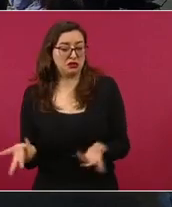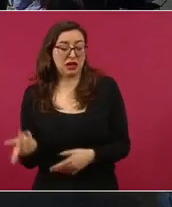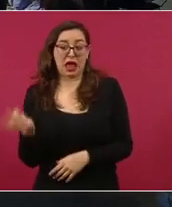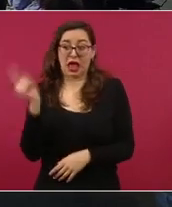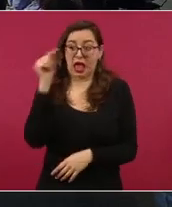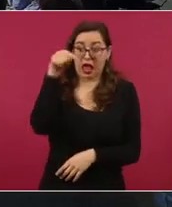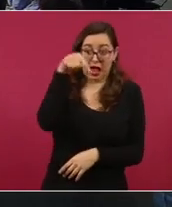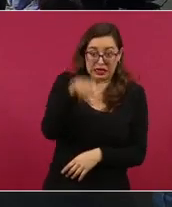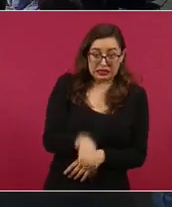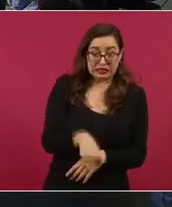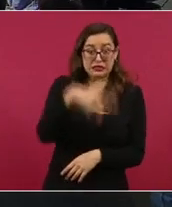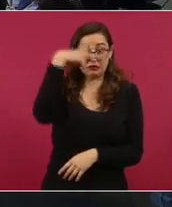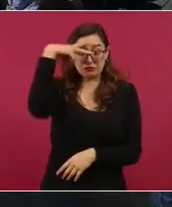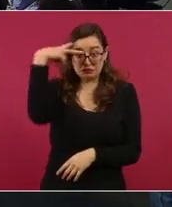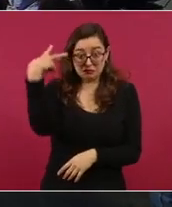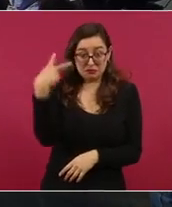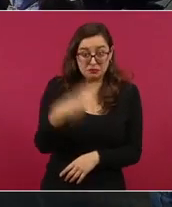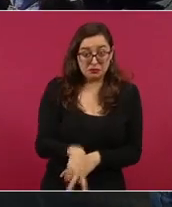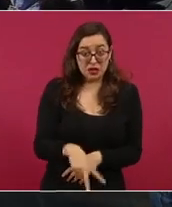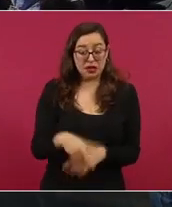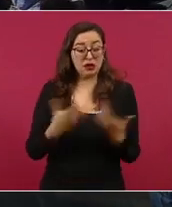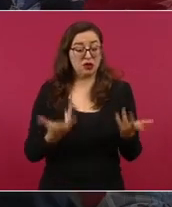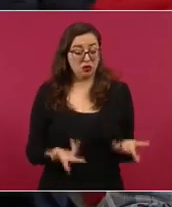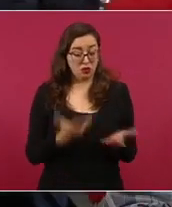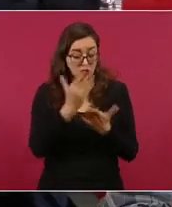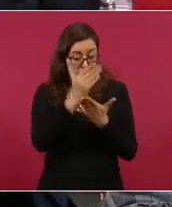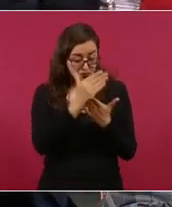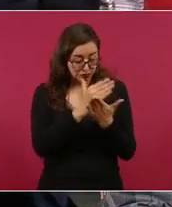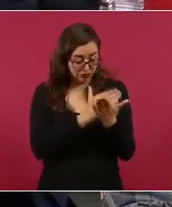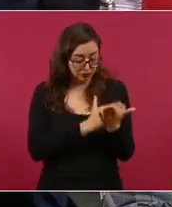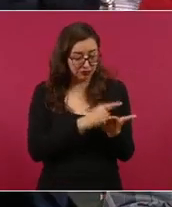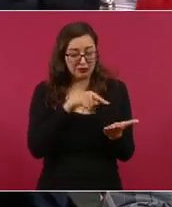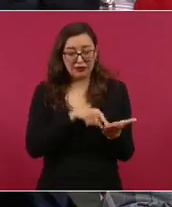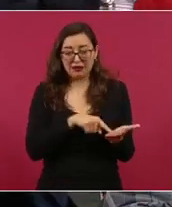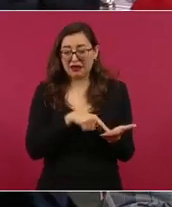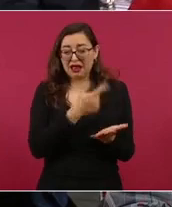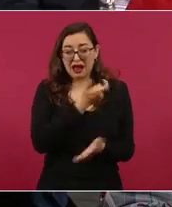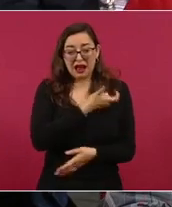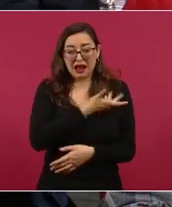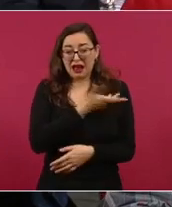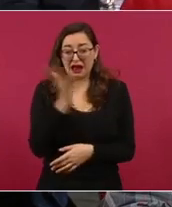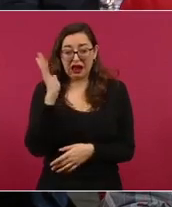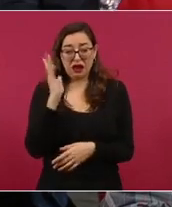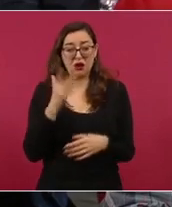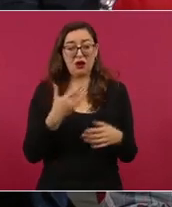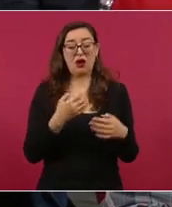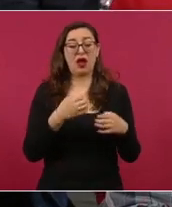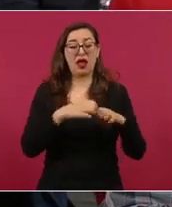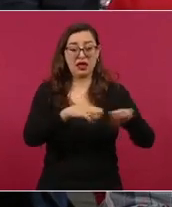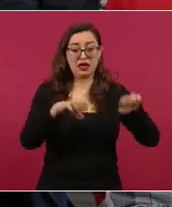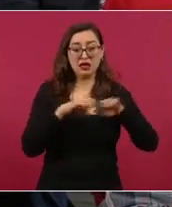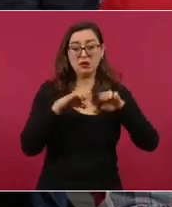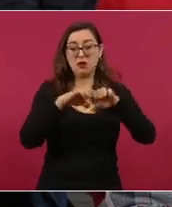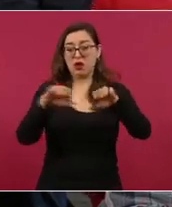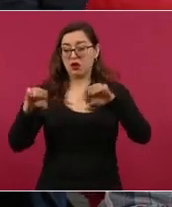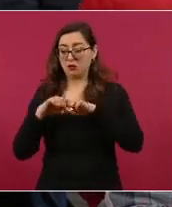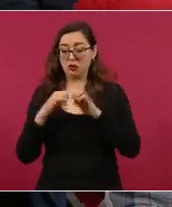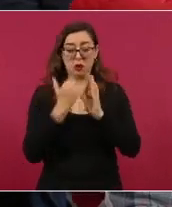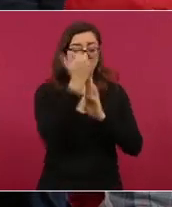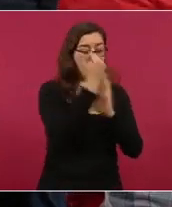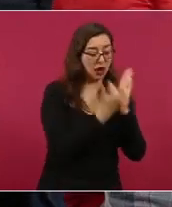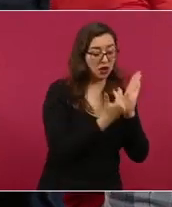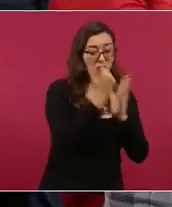y el descenso, elevaron un cuaderno de cargos de manera excesiva, es decir, para que no lleguen más equipos a la primera división y evitar el tema del